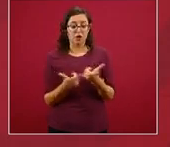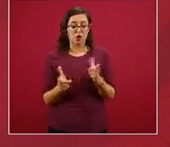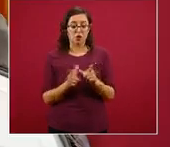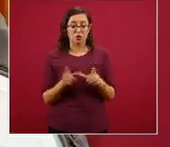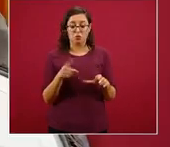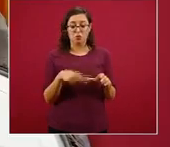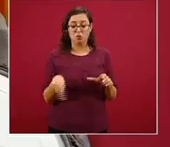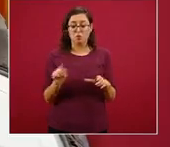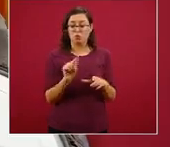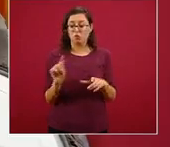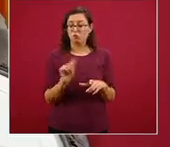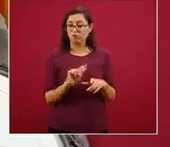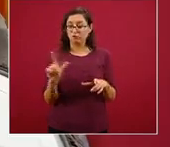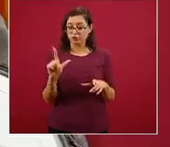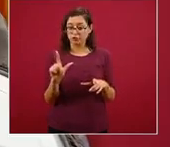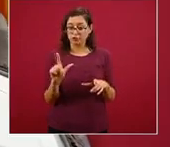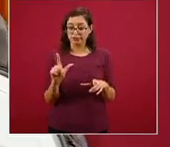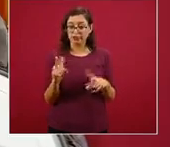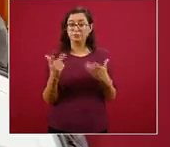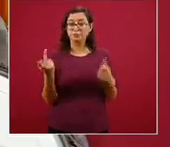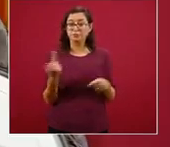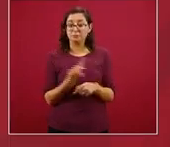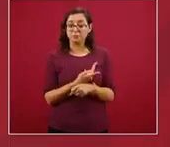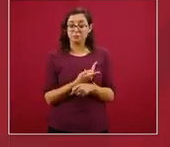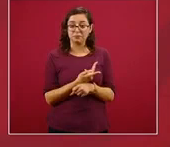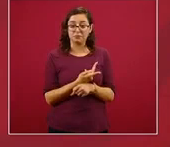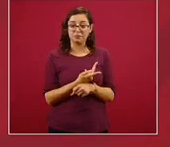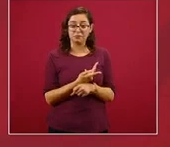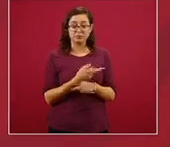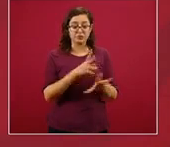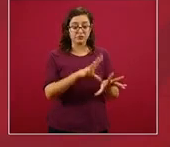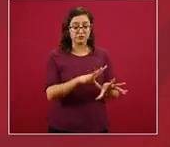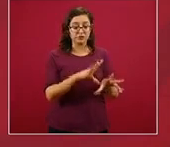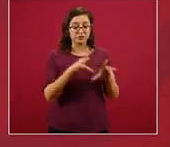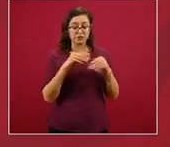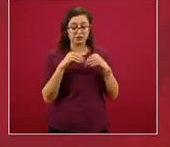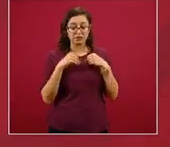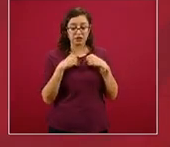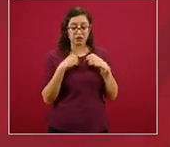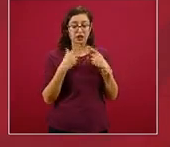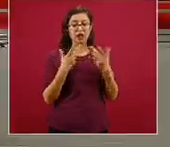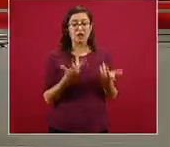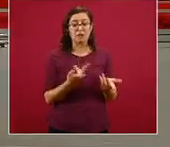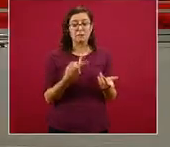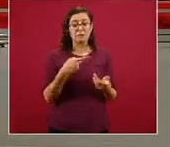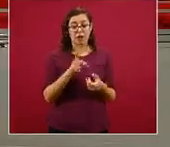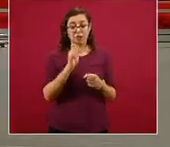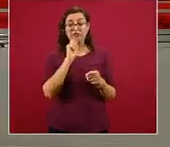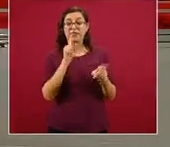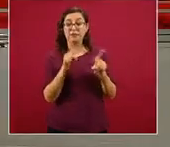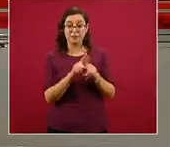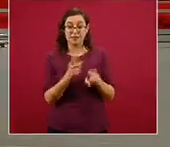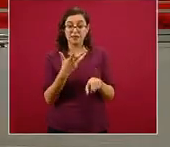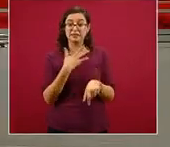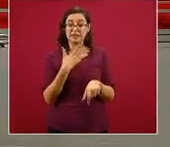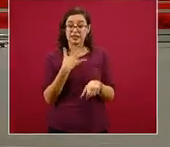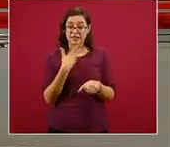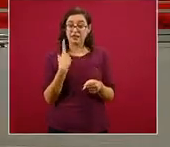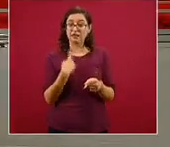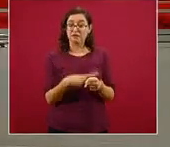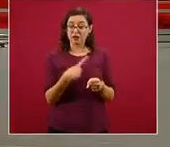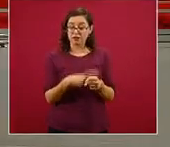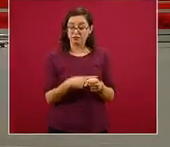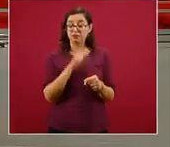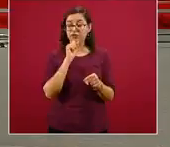salud tienen prácticamente cargas similares de comorbilidades como la obesidad, como la hipertensión y como la